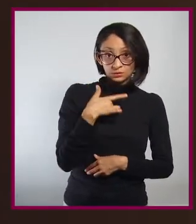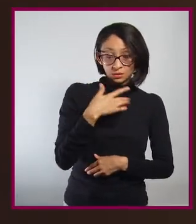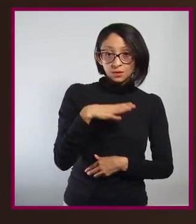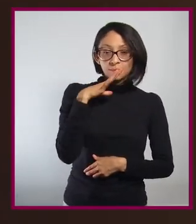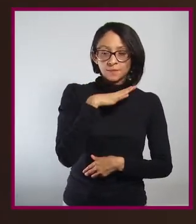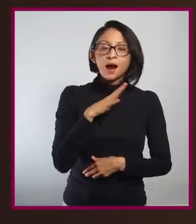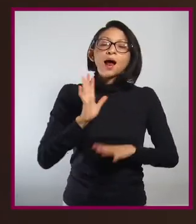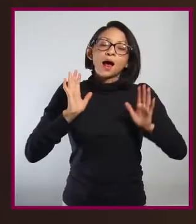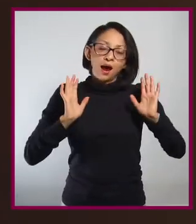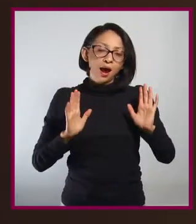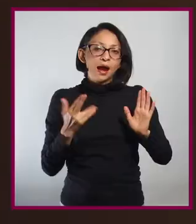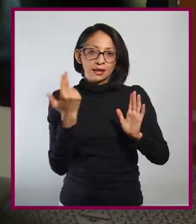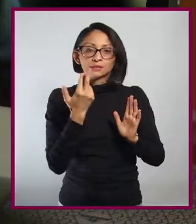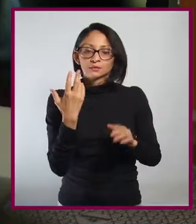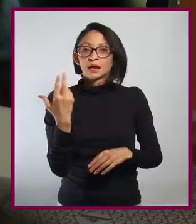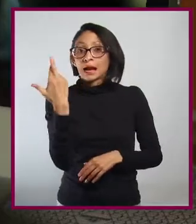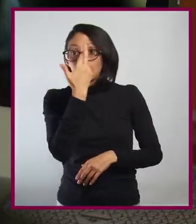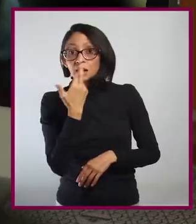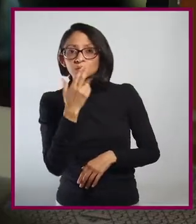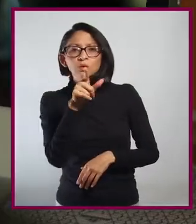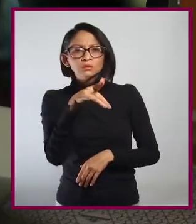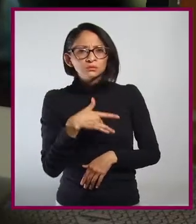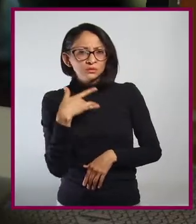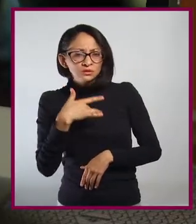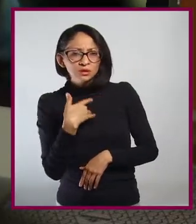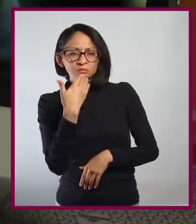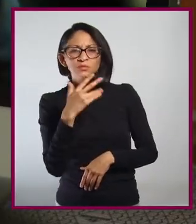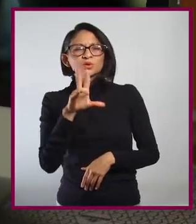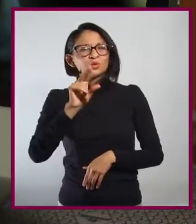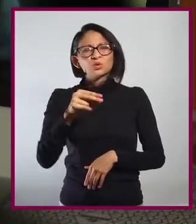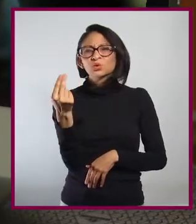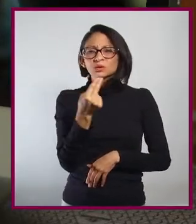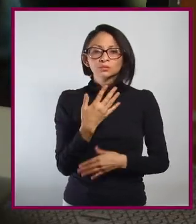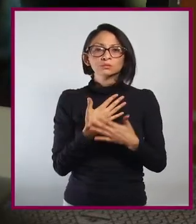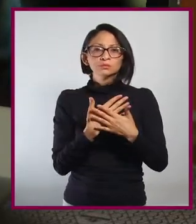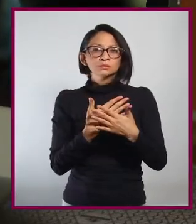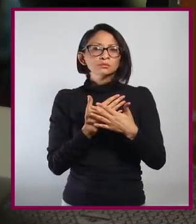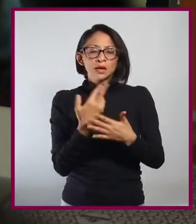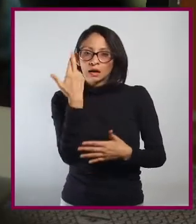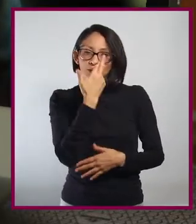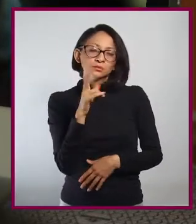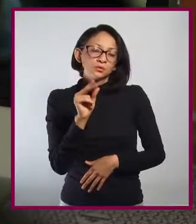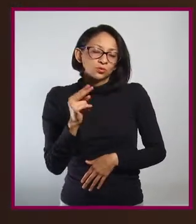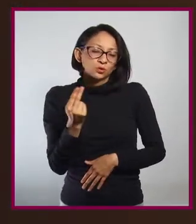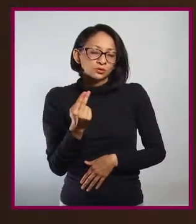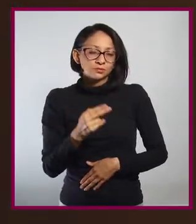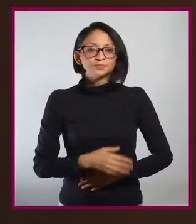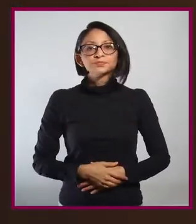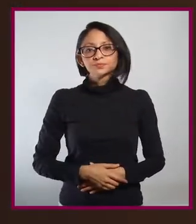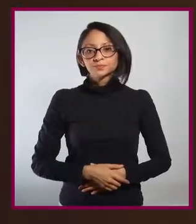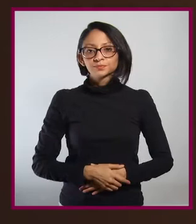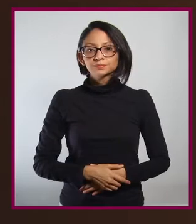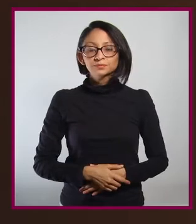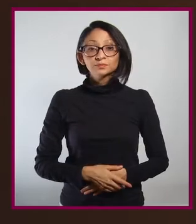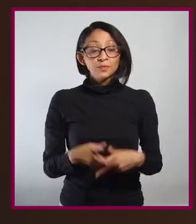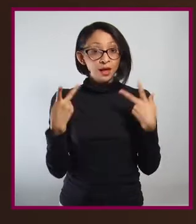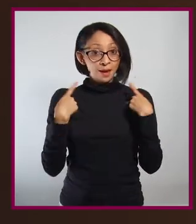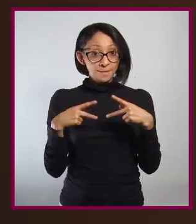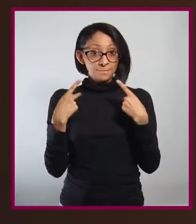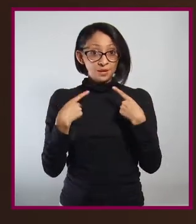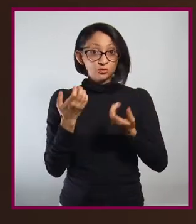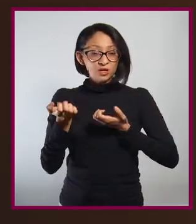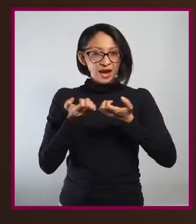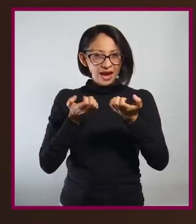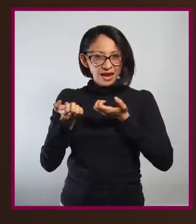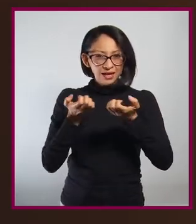normales y no es necesario estarlo haciendo en forma regular, excepto que tenga COVID. Doctor, ¿los atletas de alto